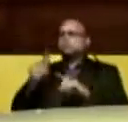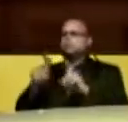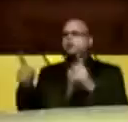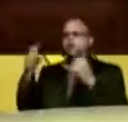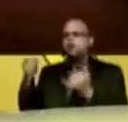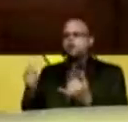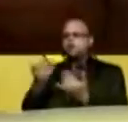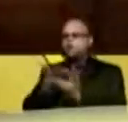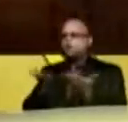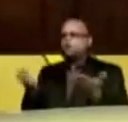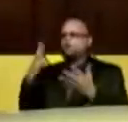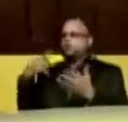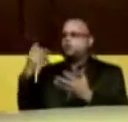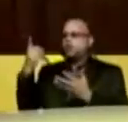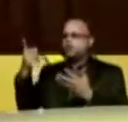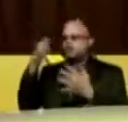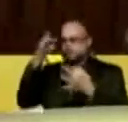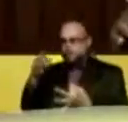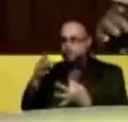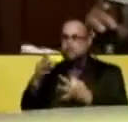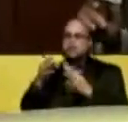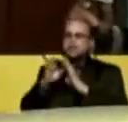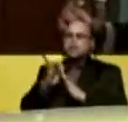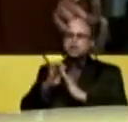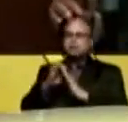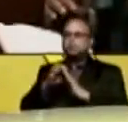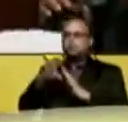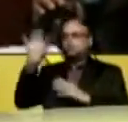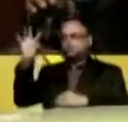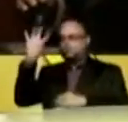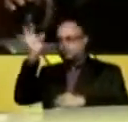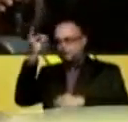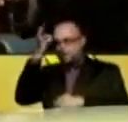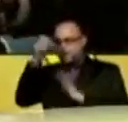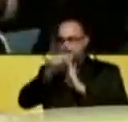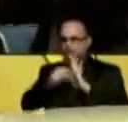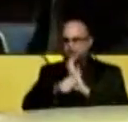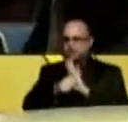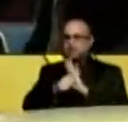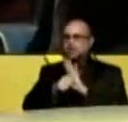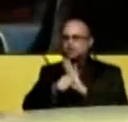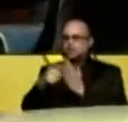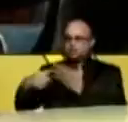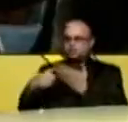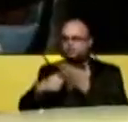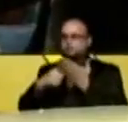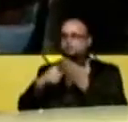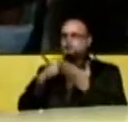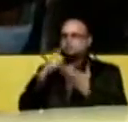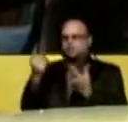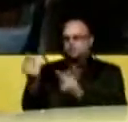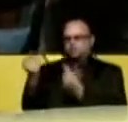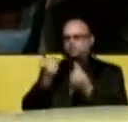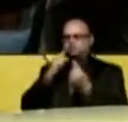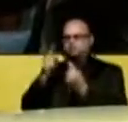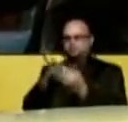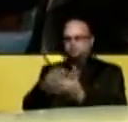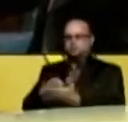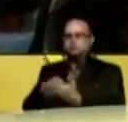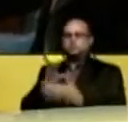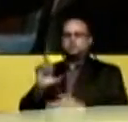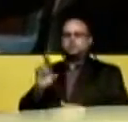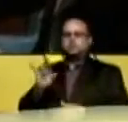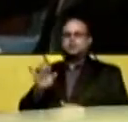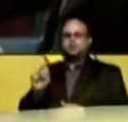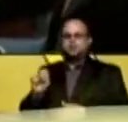washington como por ejemplo la ayuda que hay entre el gobierno federal y el estatal para combatir el crimen es bueno la realidad caso que yo ha tenido ya tres reuniones con el secretario